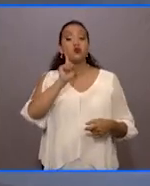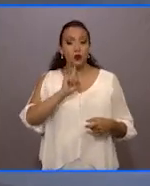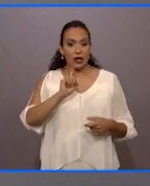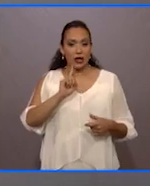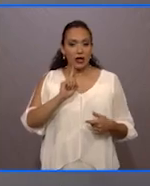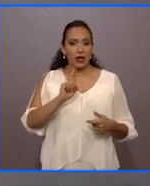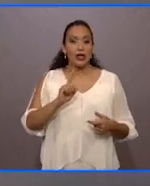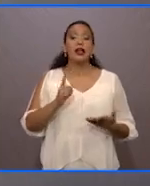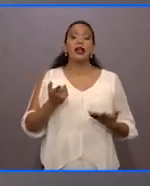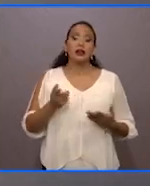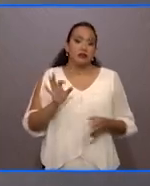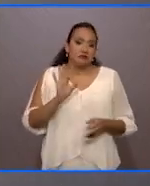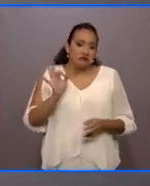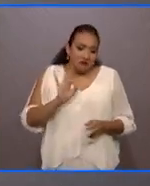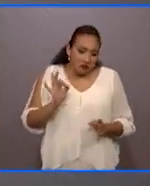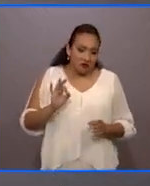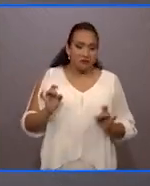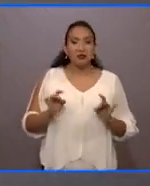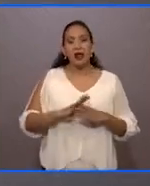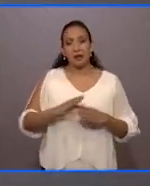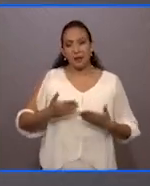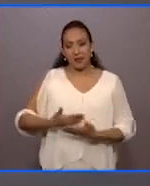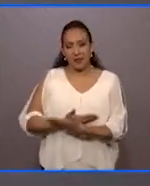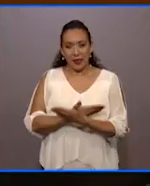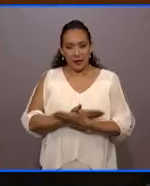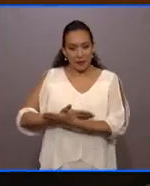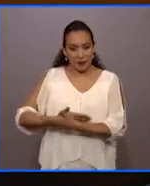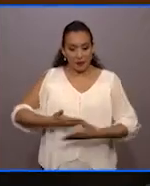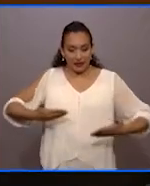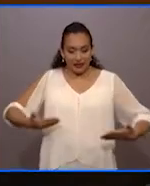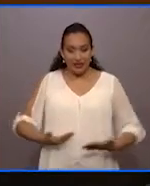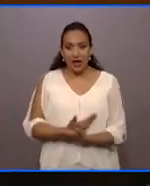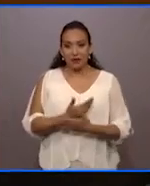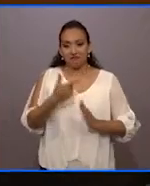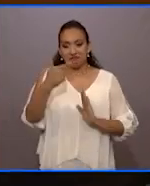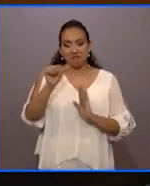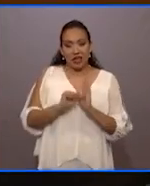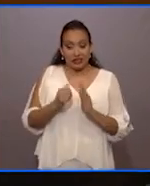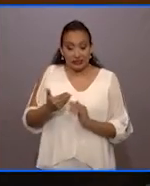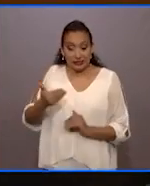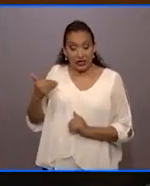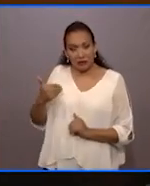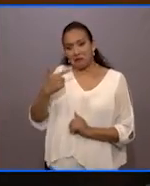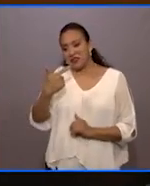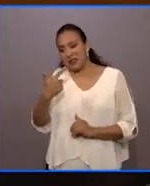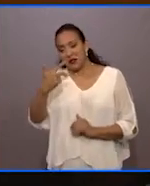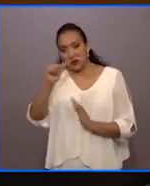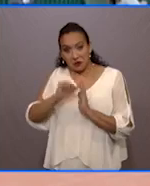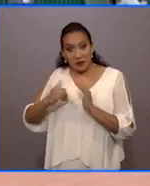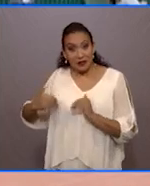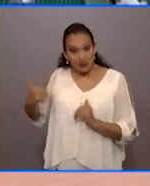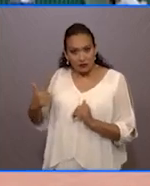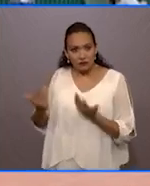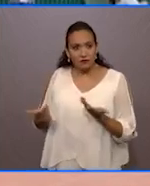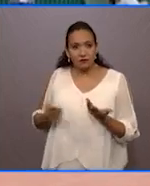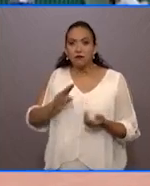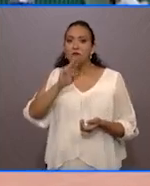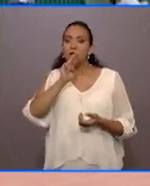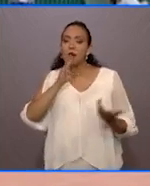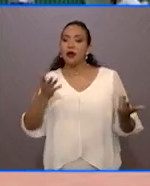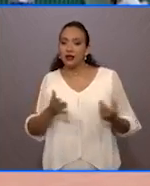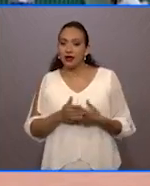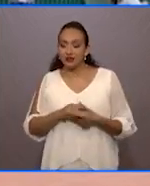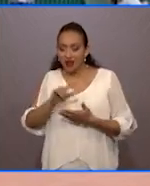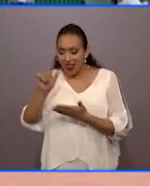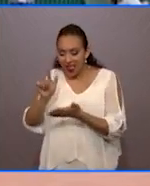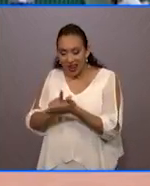con parto prematuro el otorgamiento de las prestaciones correspondientes al periodo prenatal, argumentando que no se encuentra